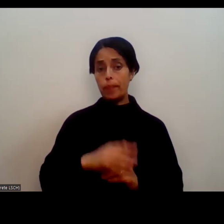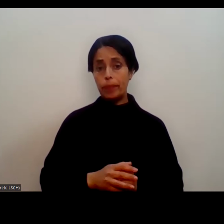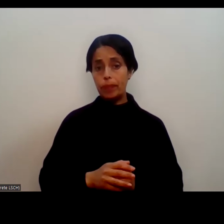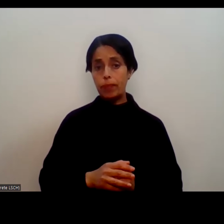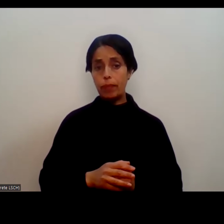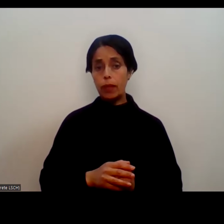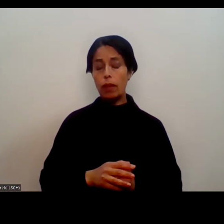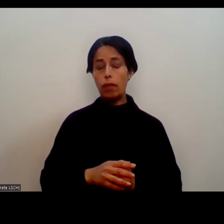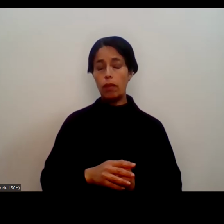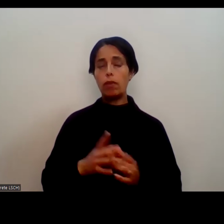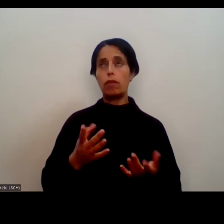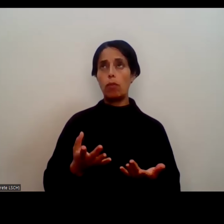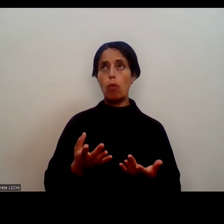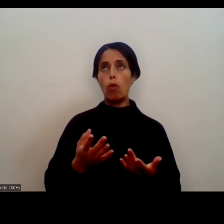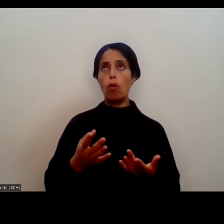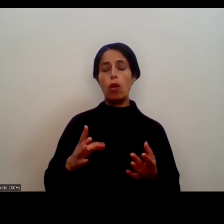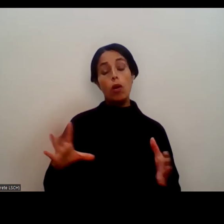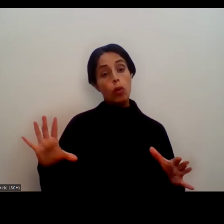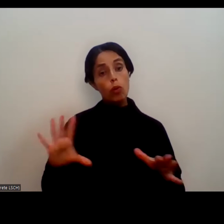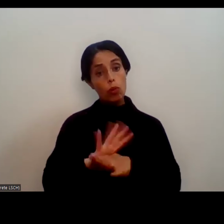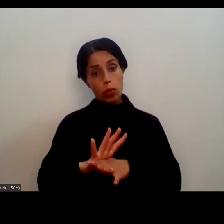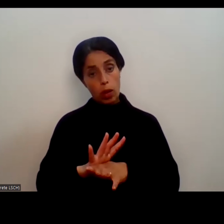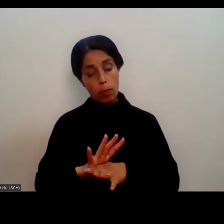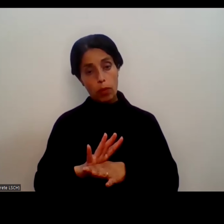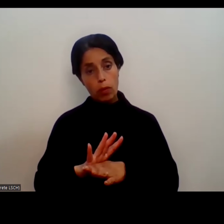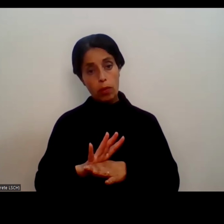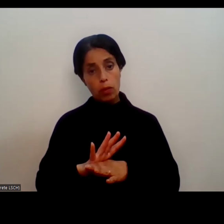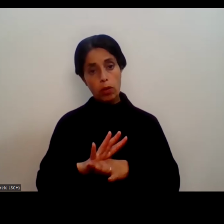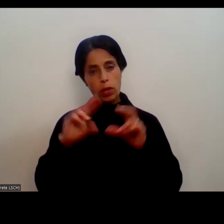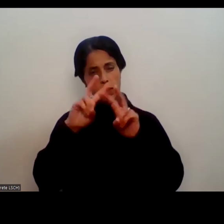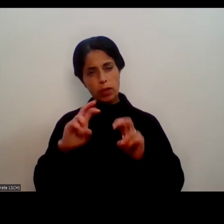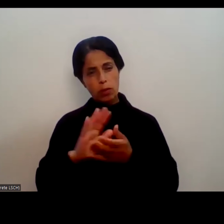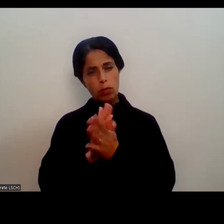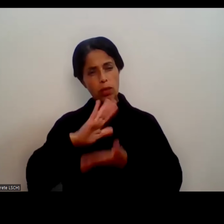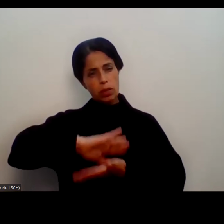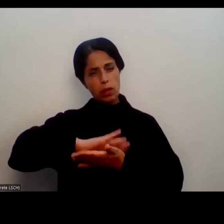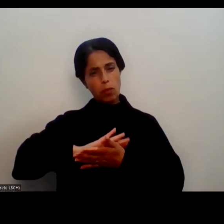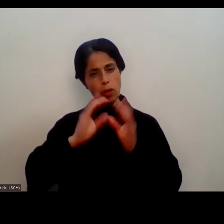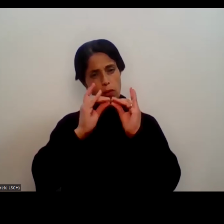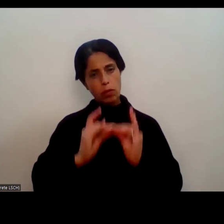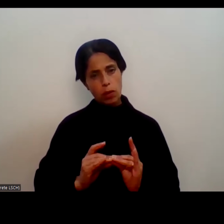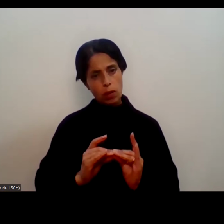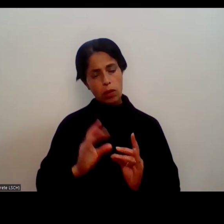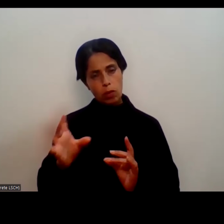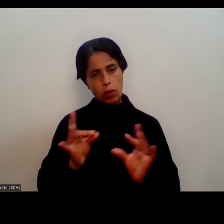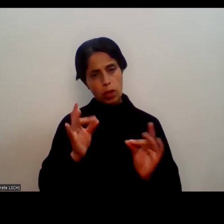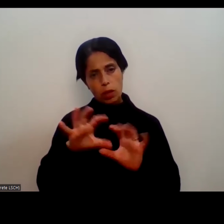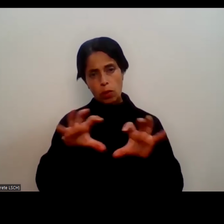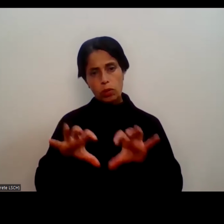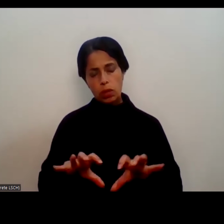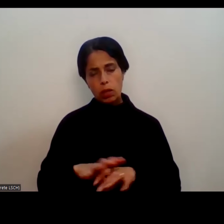a la conclusión, analizando esta enorme cantidad de ajuares, que más o menos